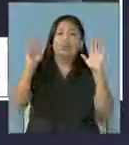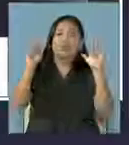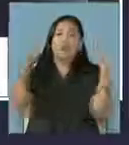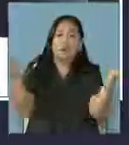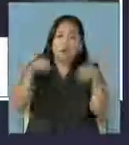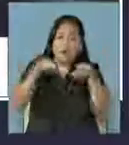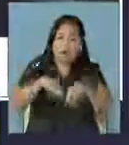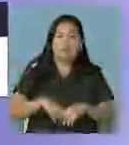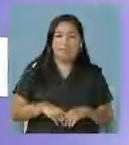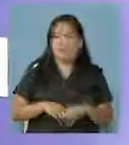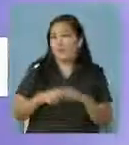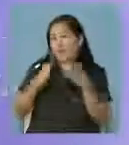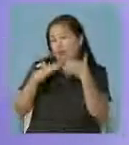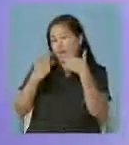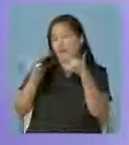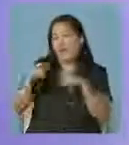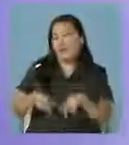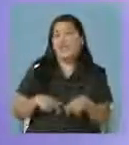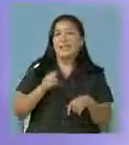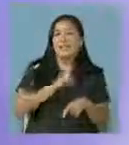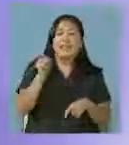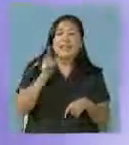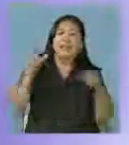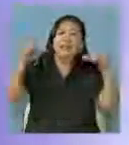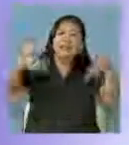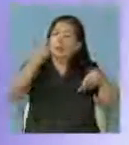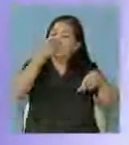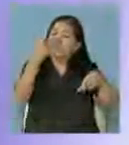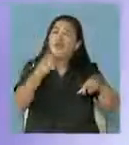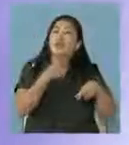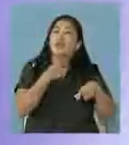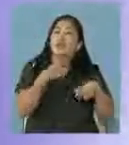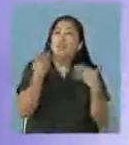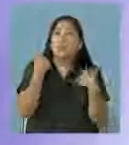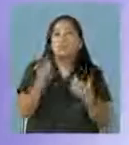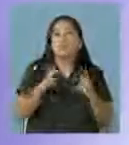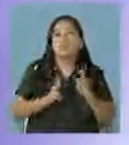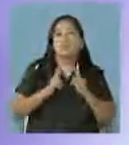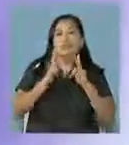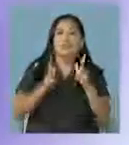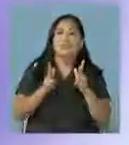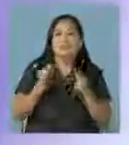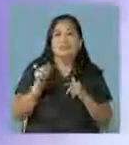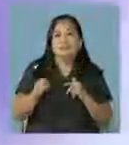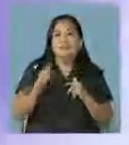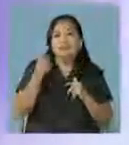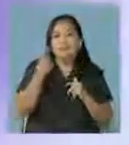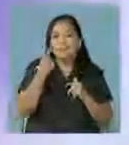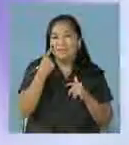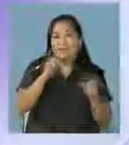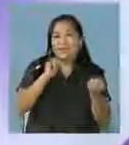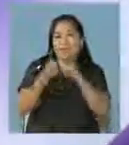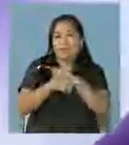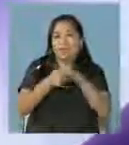volvemos estudio gracias Muy bien Muchísimas gracias Nico desde ahí desde el estadio 23 de agosto per podemos repasar justamente porque Aparentemente no habría